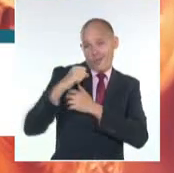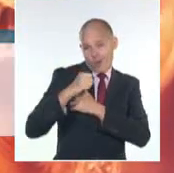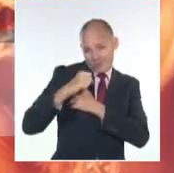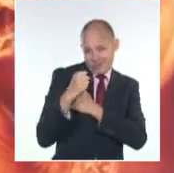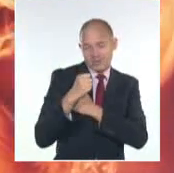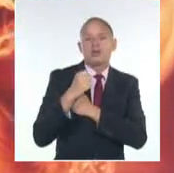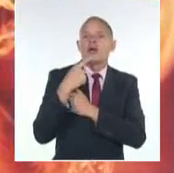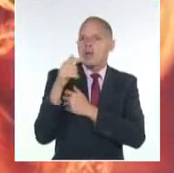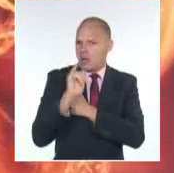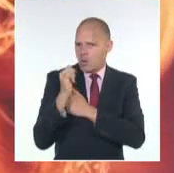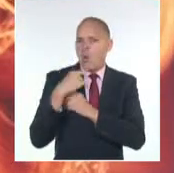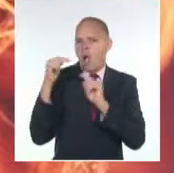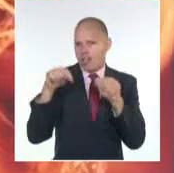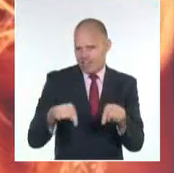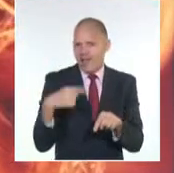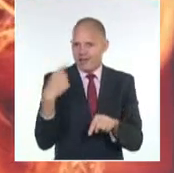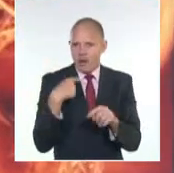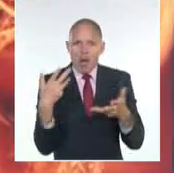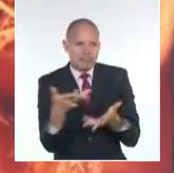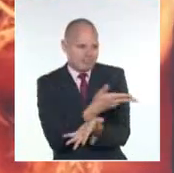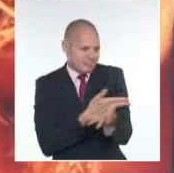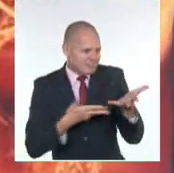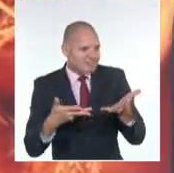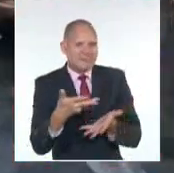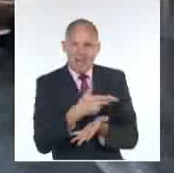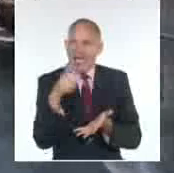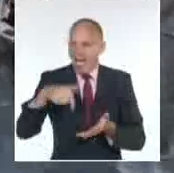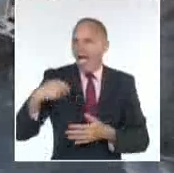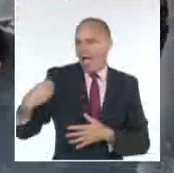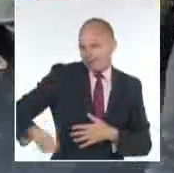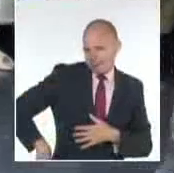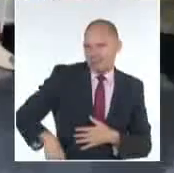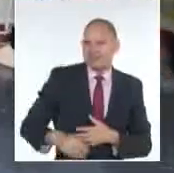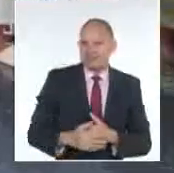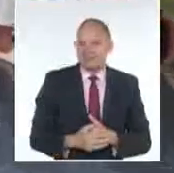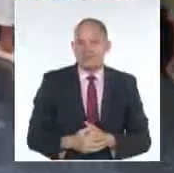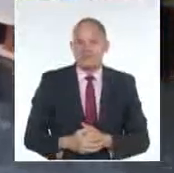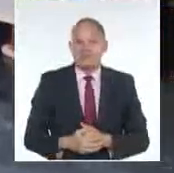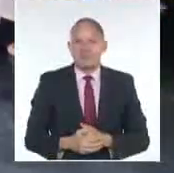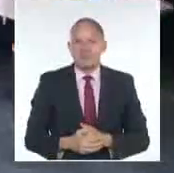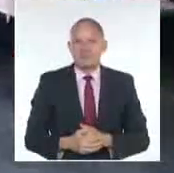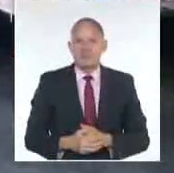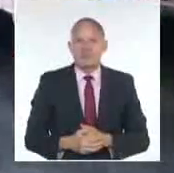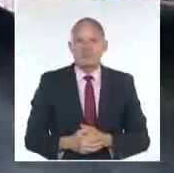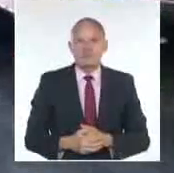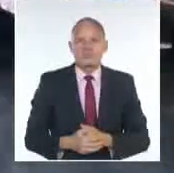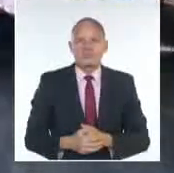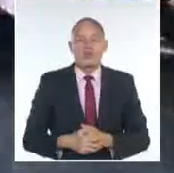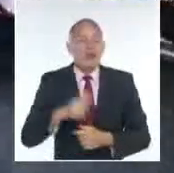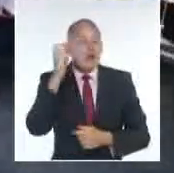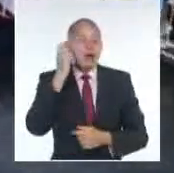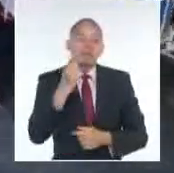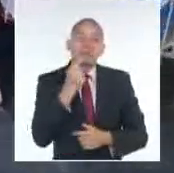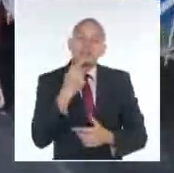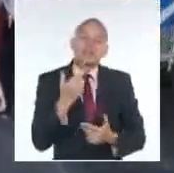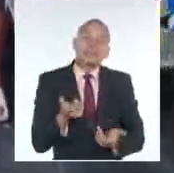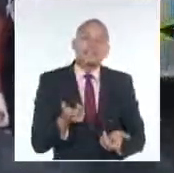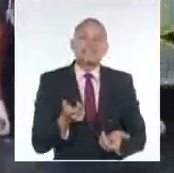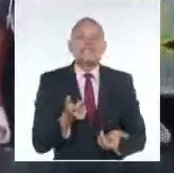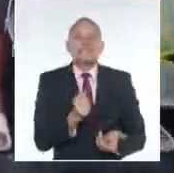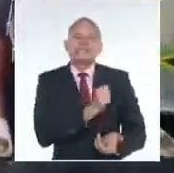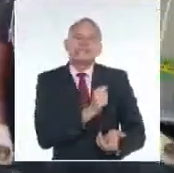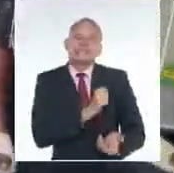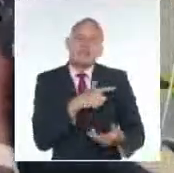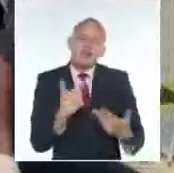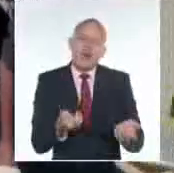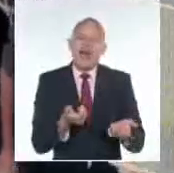queremos compartirla también acá con ustedes en el marco de su fiesta. Nosotros hemos estado pensando en una historia, en contar una historia, y esa